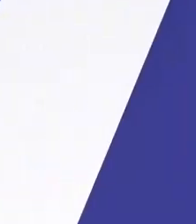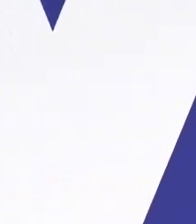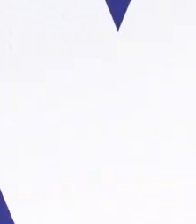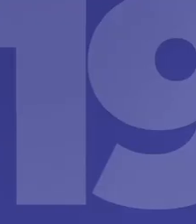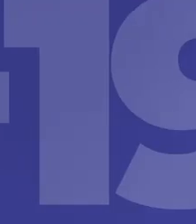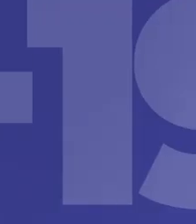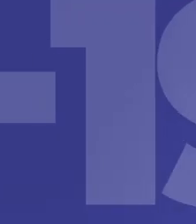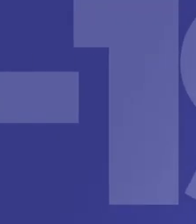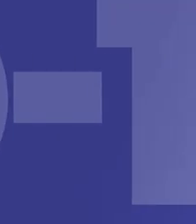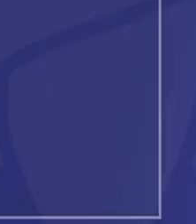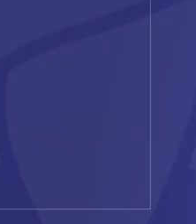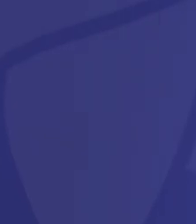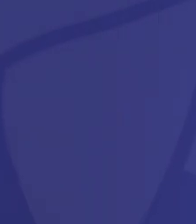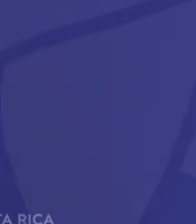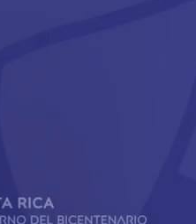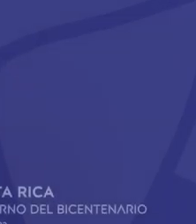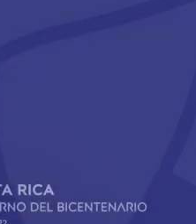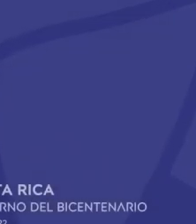y